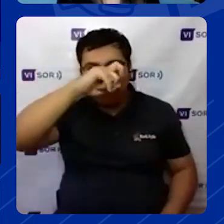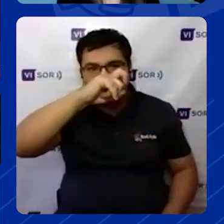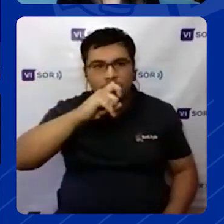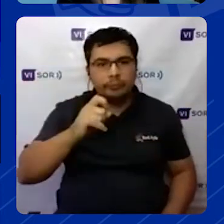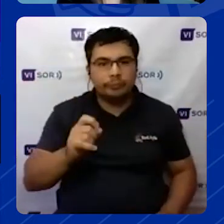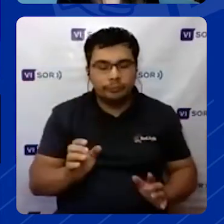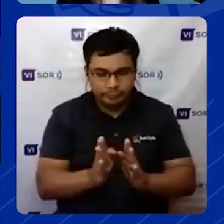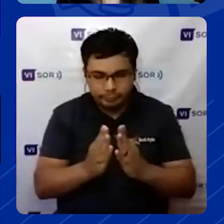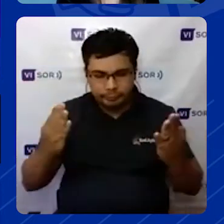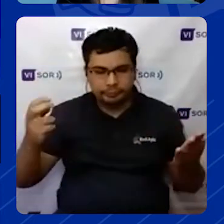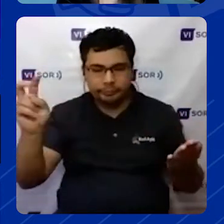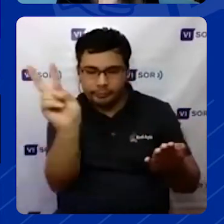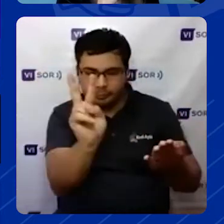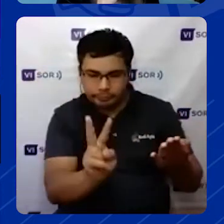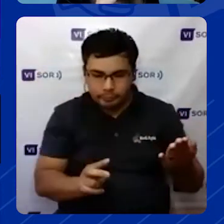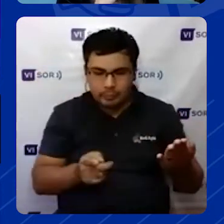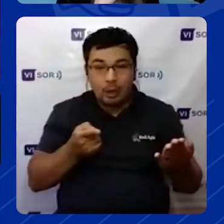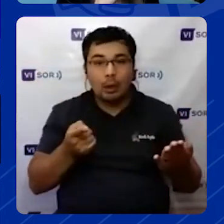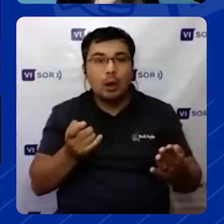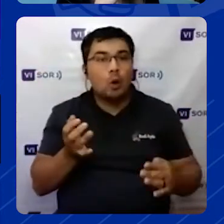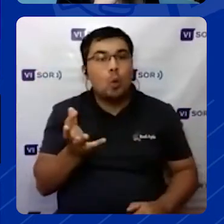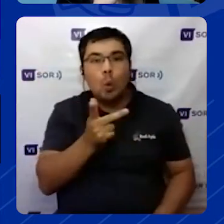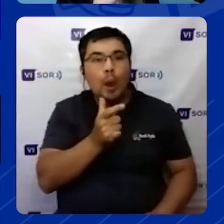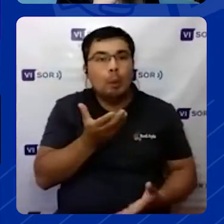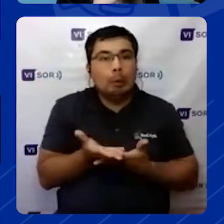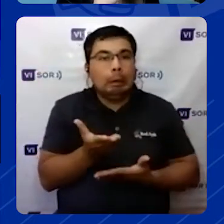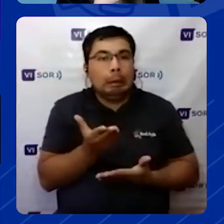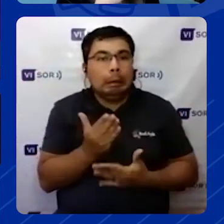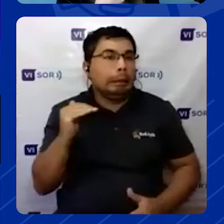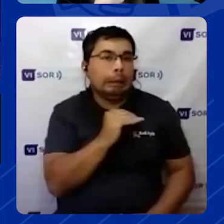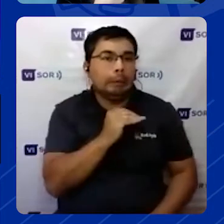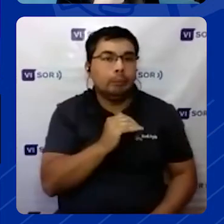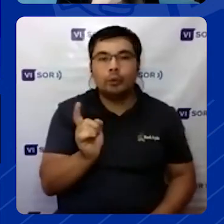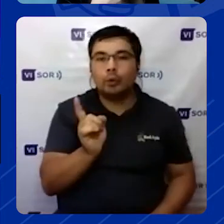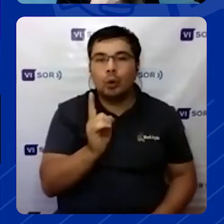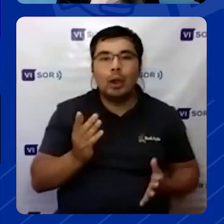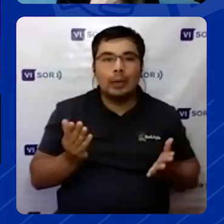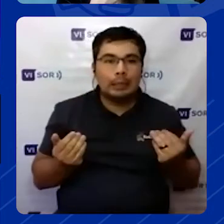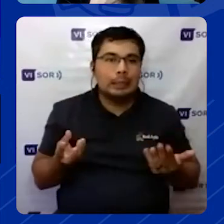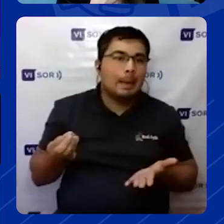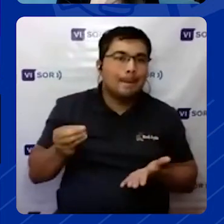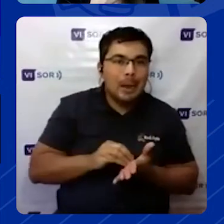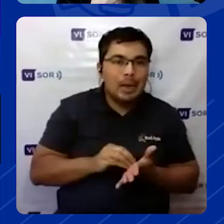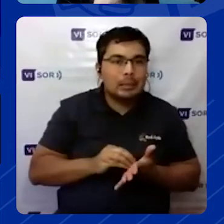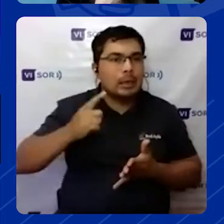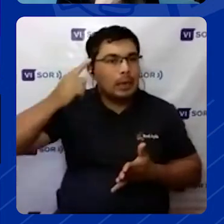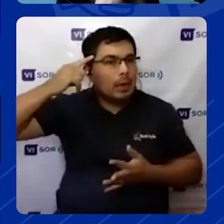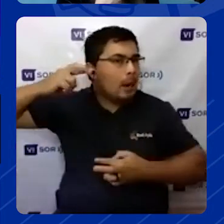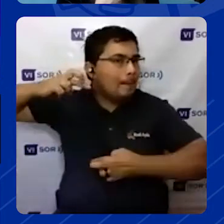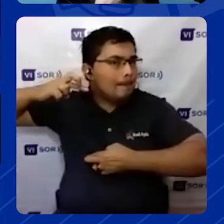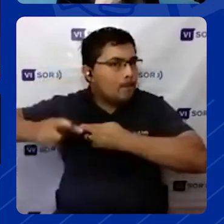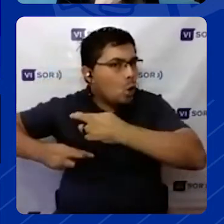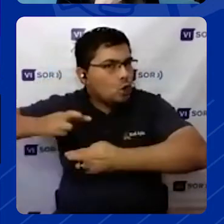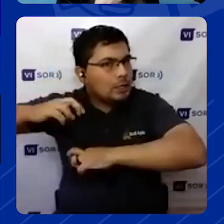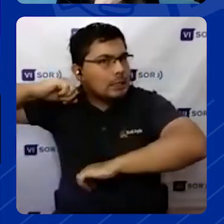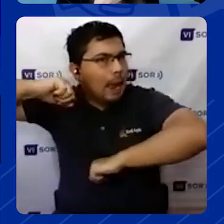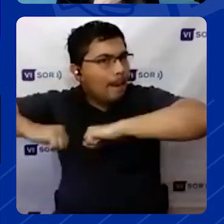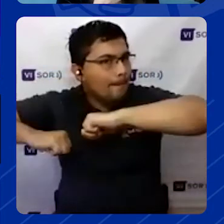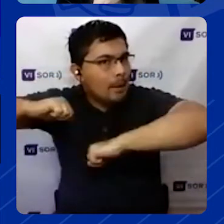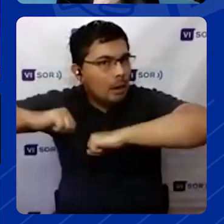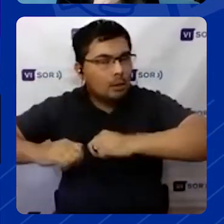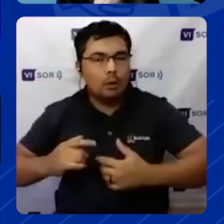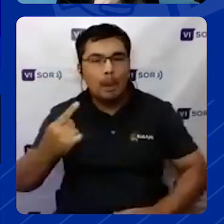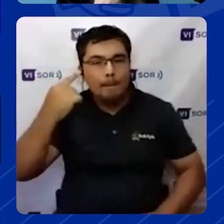inmediatez. Y sí necesita más el procesamiento. Piensen, y como usuarios, ¿no?, de la vida diaria